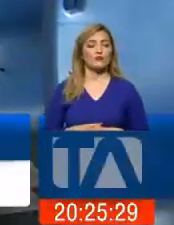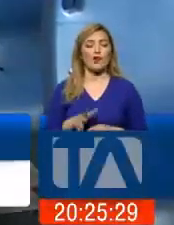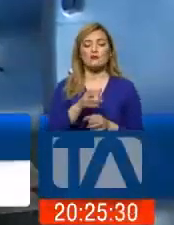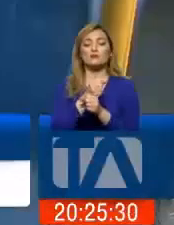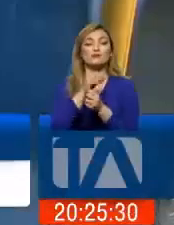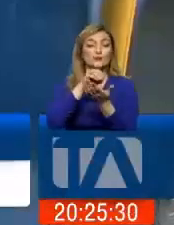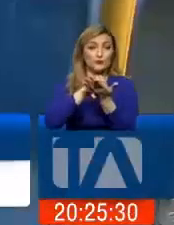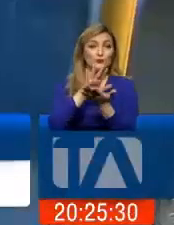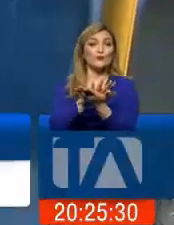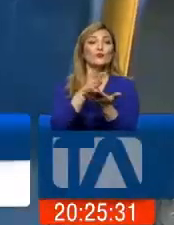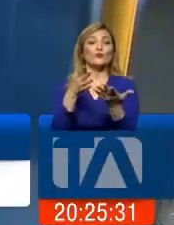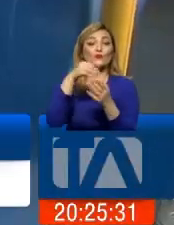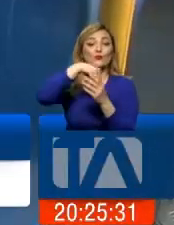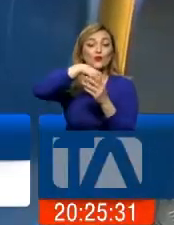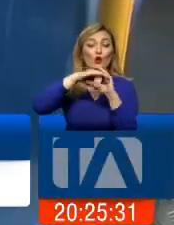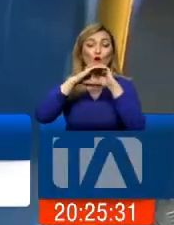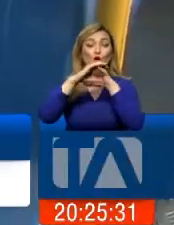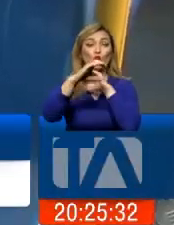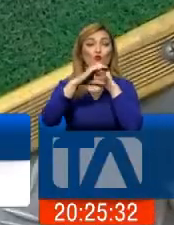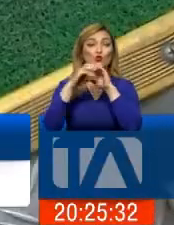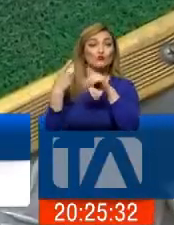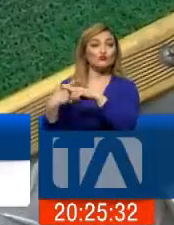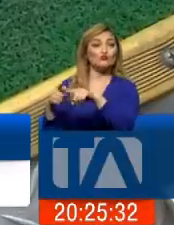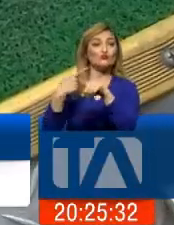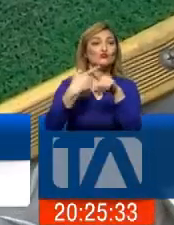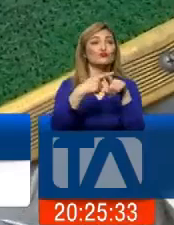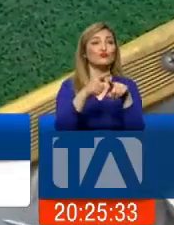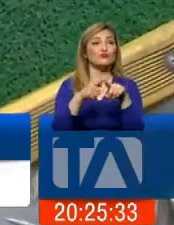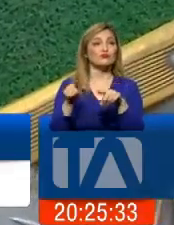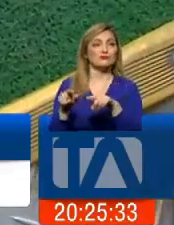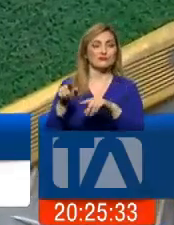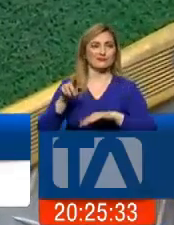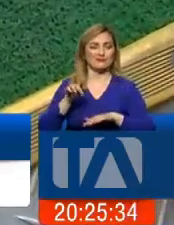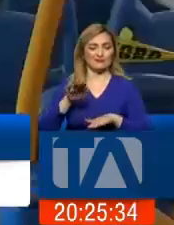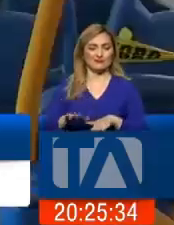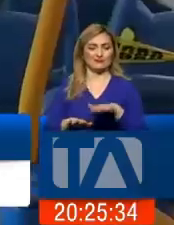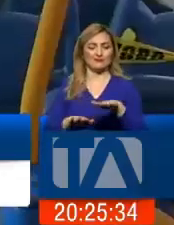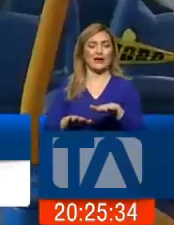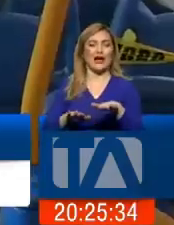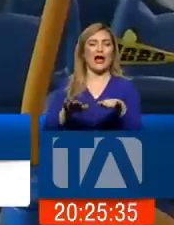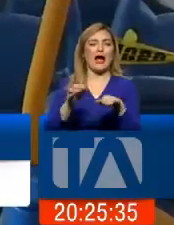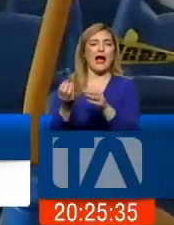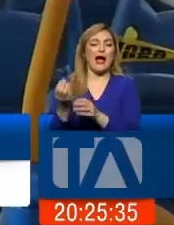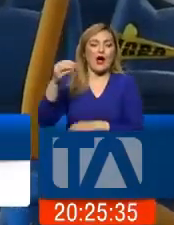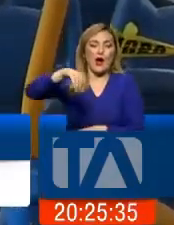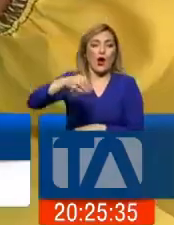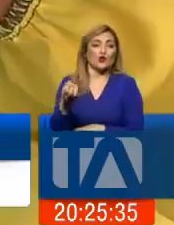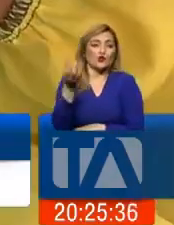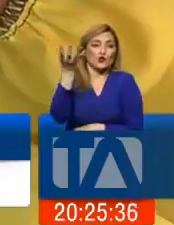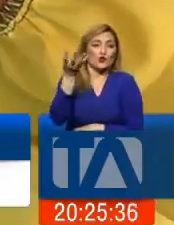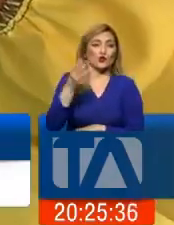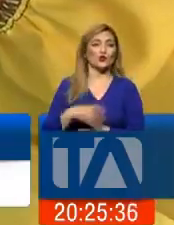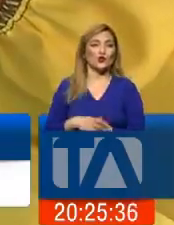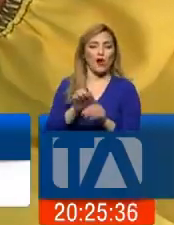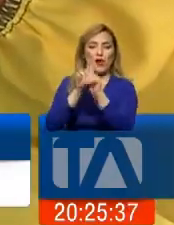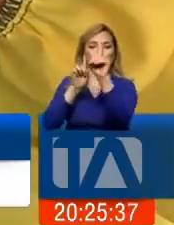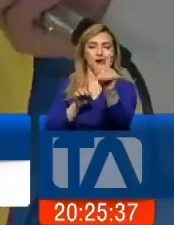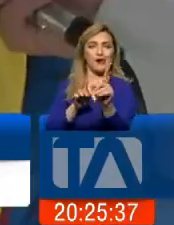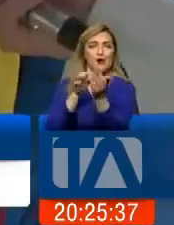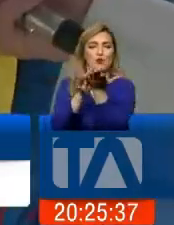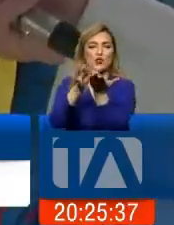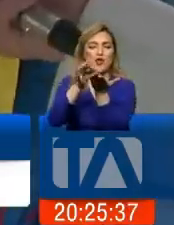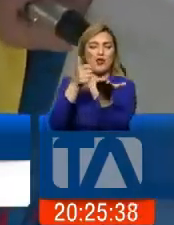que se han implementado al interior de las unidades de transporte están tapetes de desinfección, distanciamiento entre usuarios y limpieza de